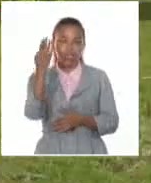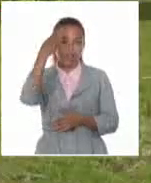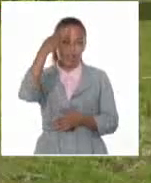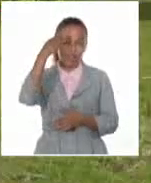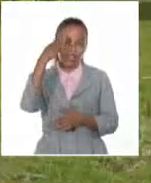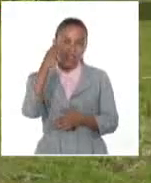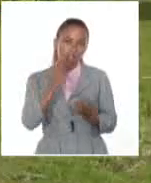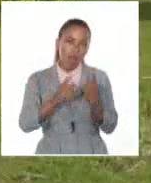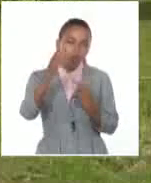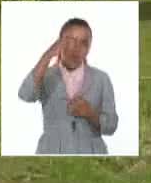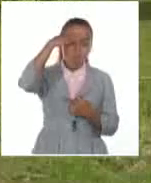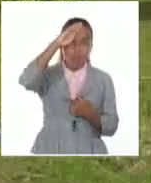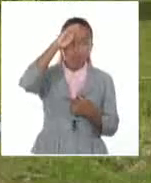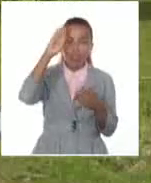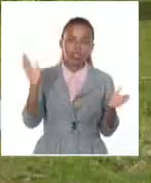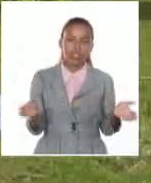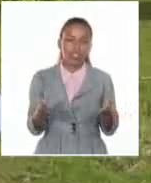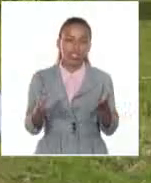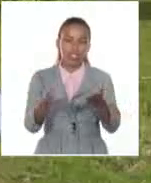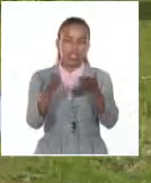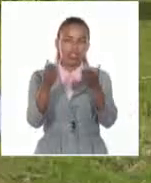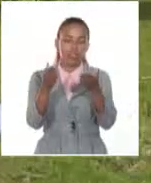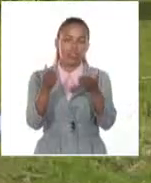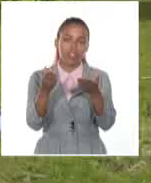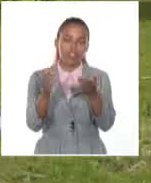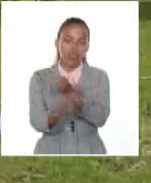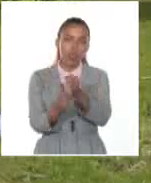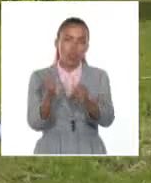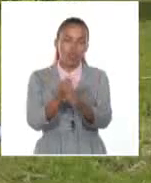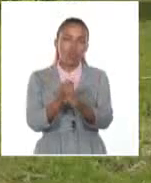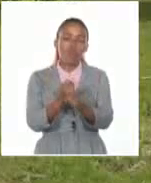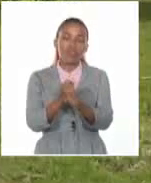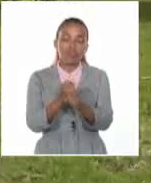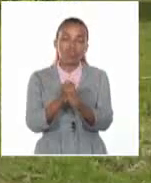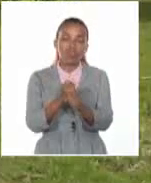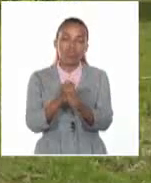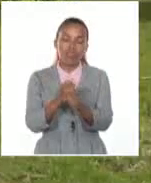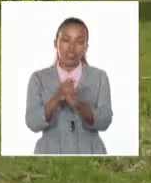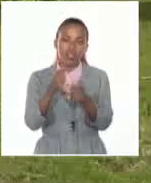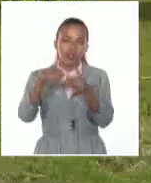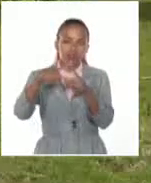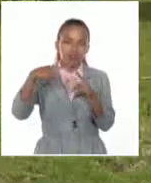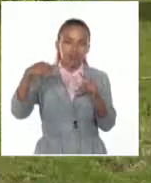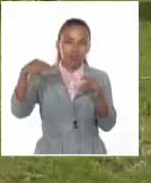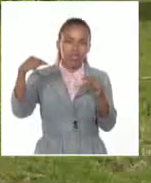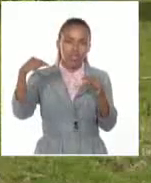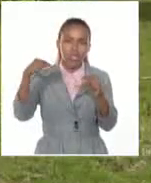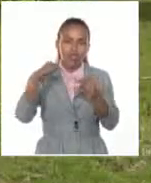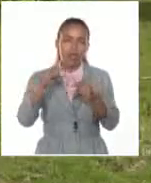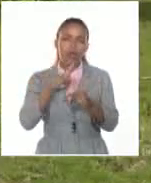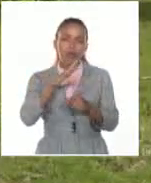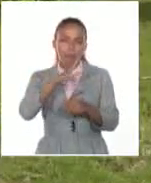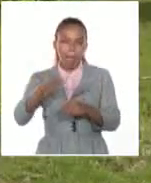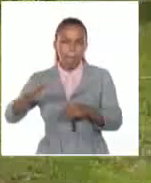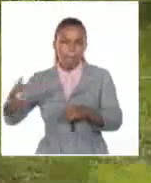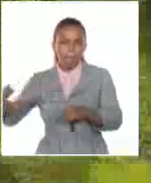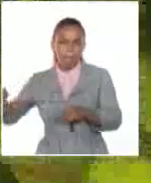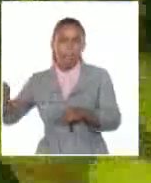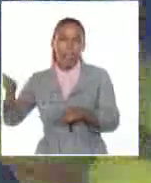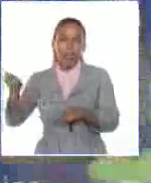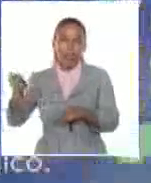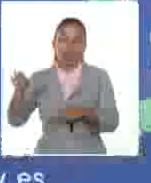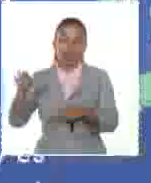desarrollar el uso de la Thalassia testudinum para, con fines de la salud humana, desde la conservación de la biodiversidad